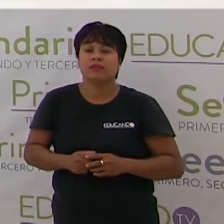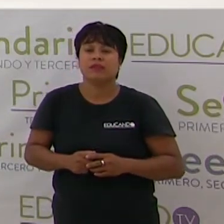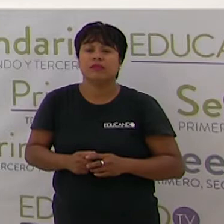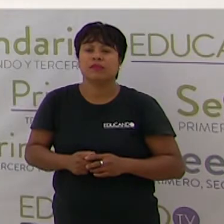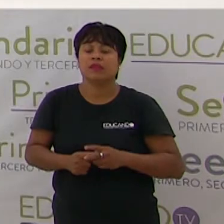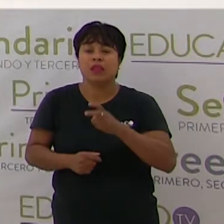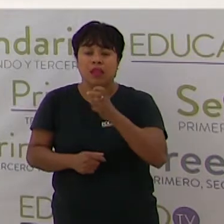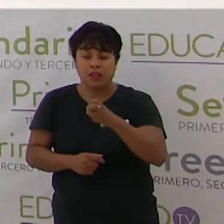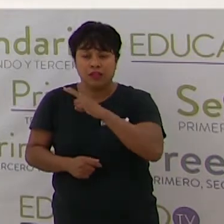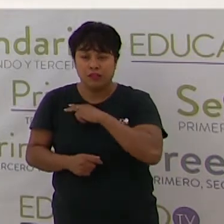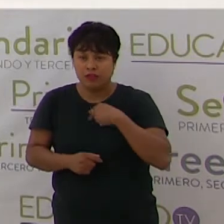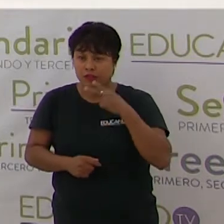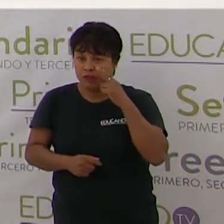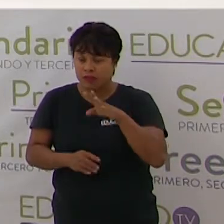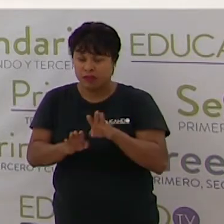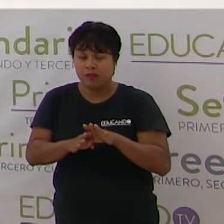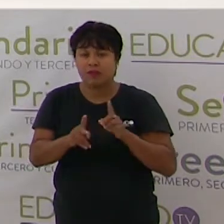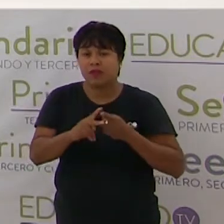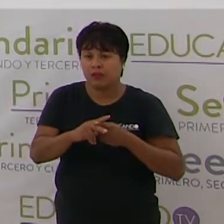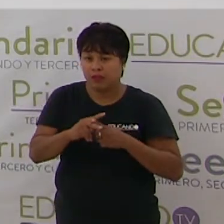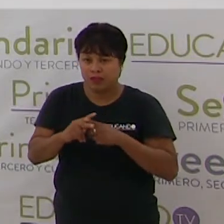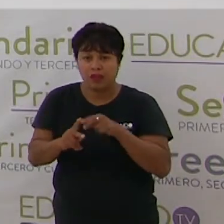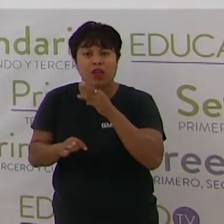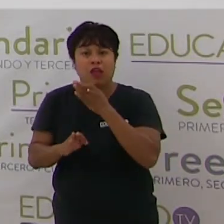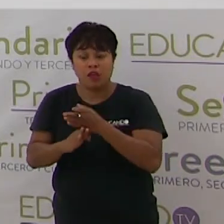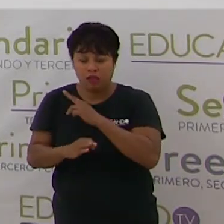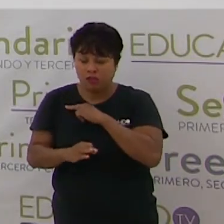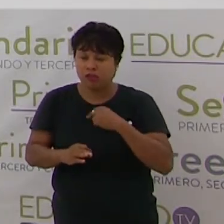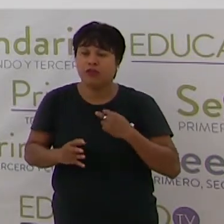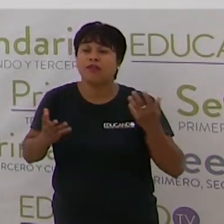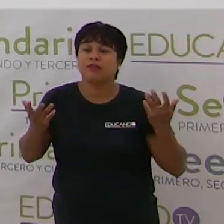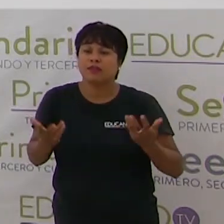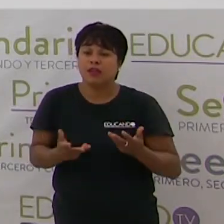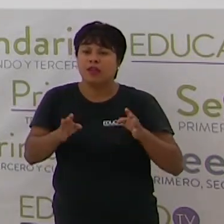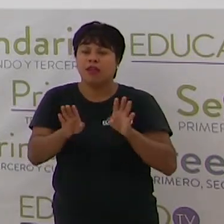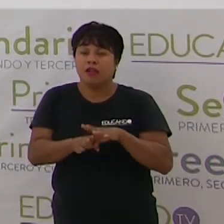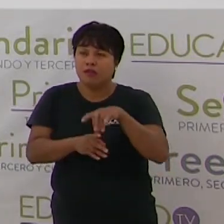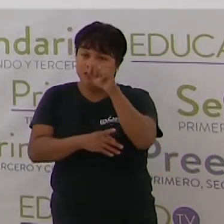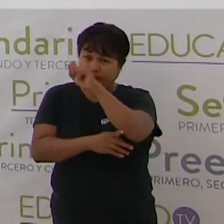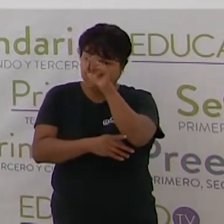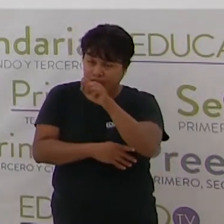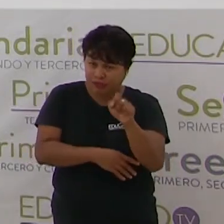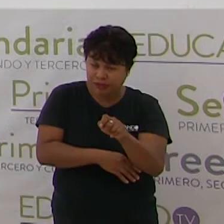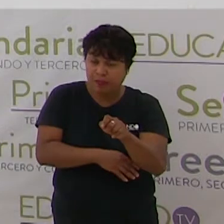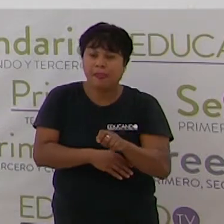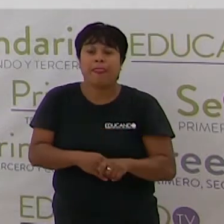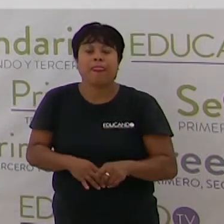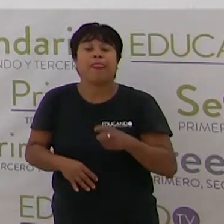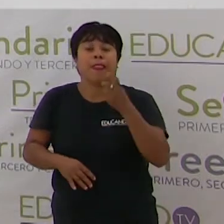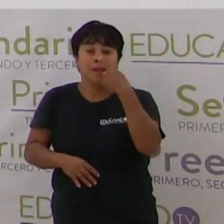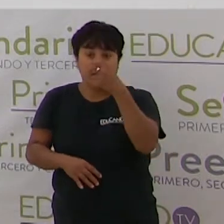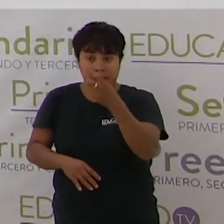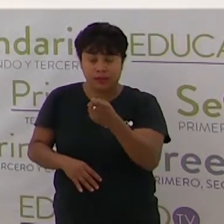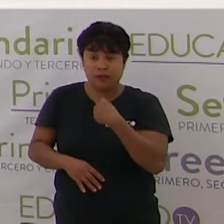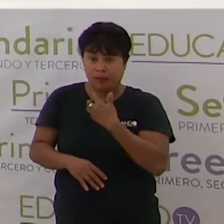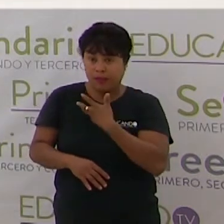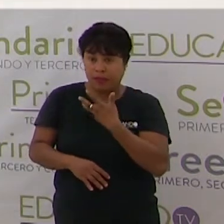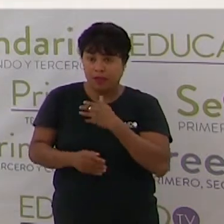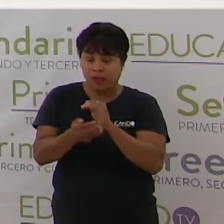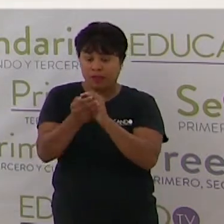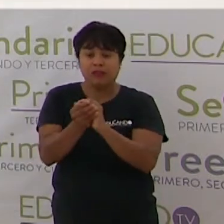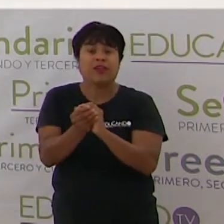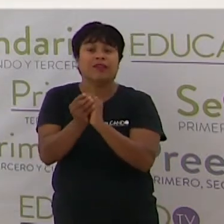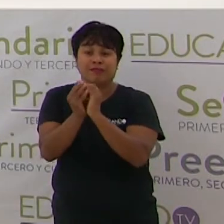esa relación matemáticamente. Hoy la vamos a representar gráficamente. Para ello, tengo esta esfera. Voy